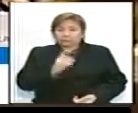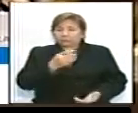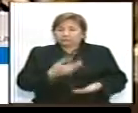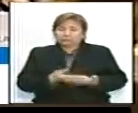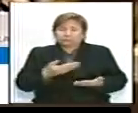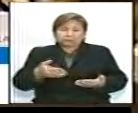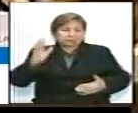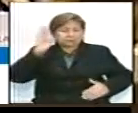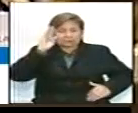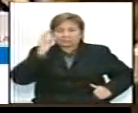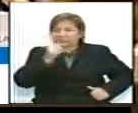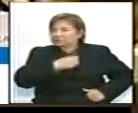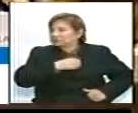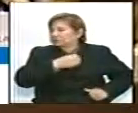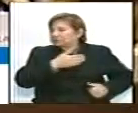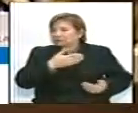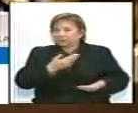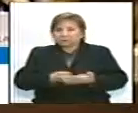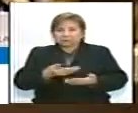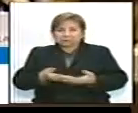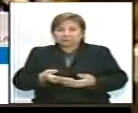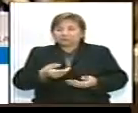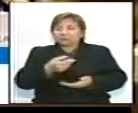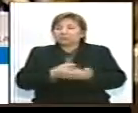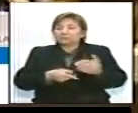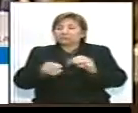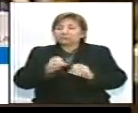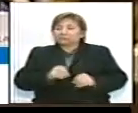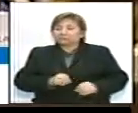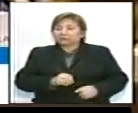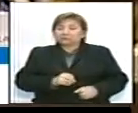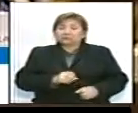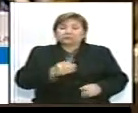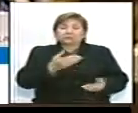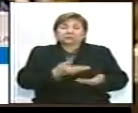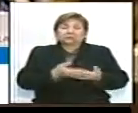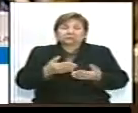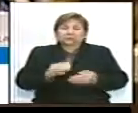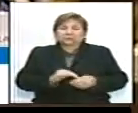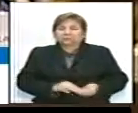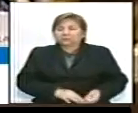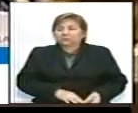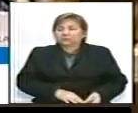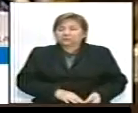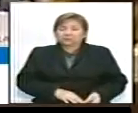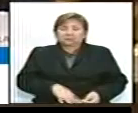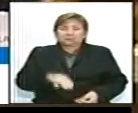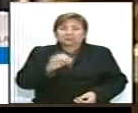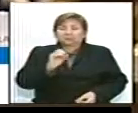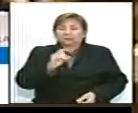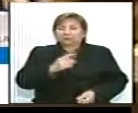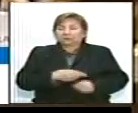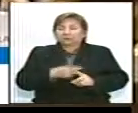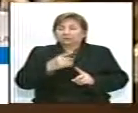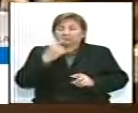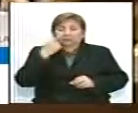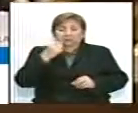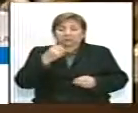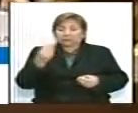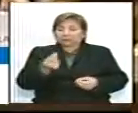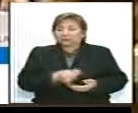implementos. ¿Qué es lo mejor que se ha hecho? Se ha puesto un puesto de auxilio rápido, un policía con